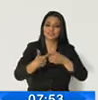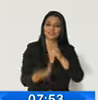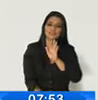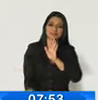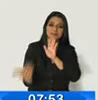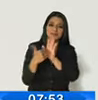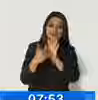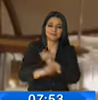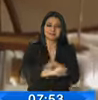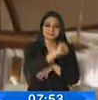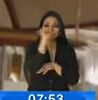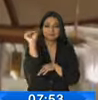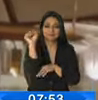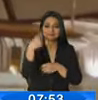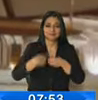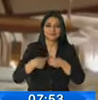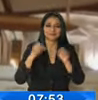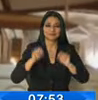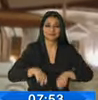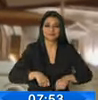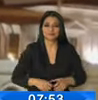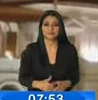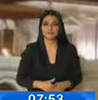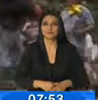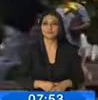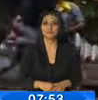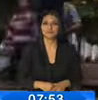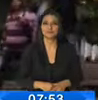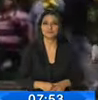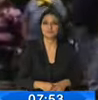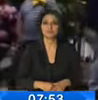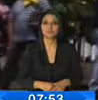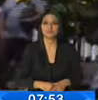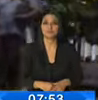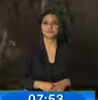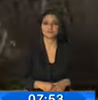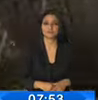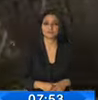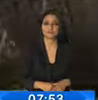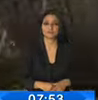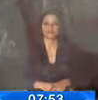nuevamente a la capital de los ecuatorianos. Informó Andrea Valareso.